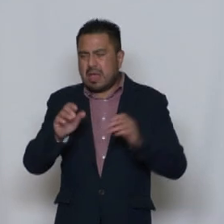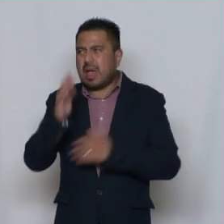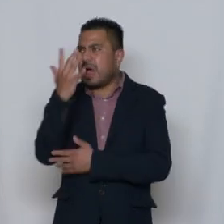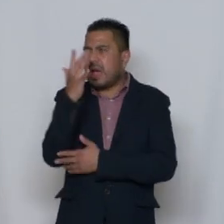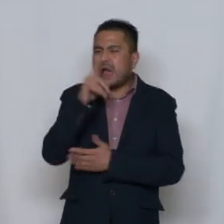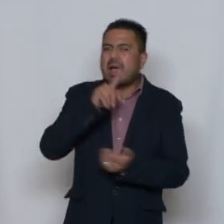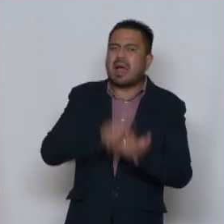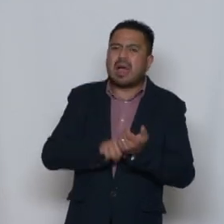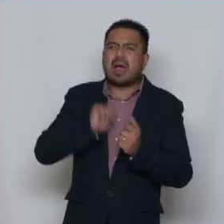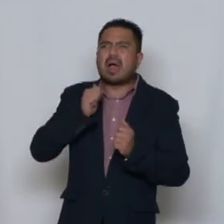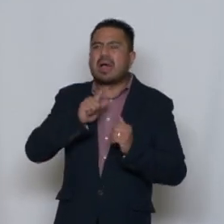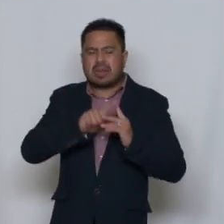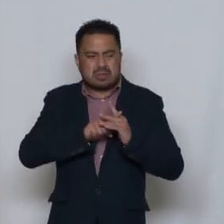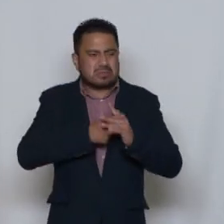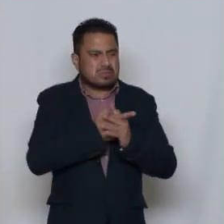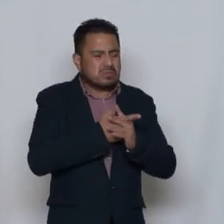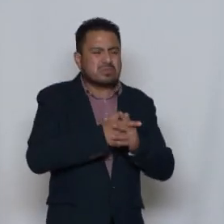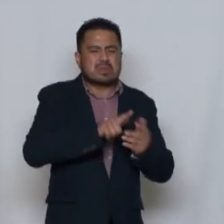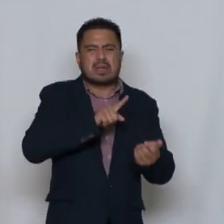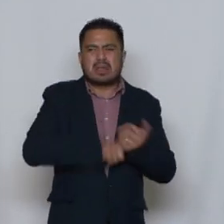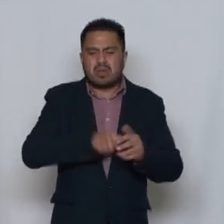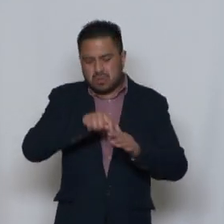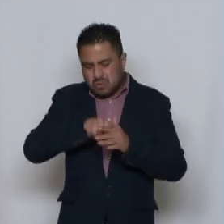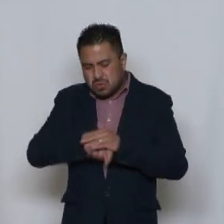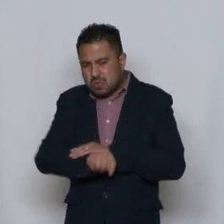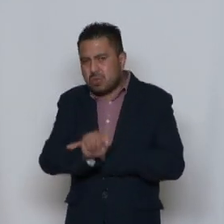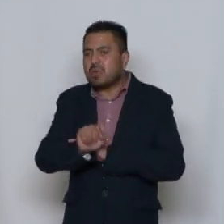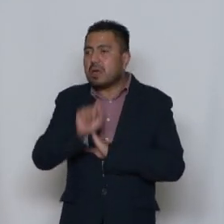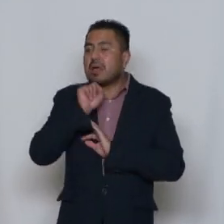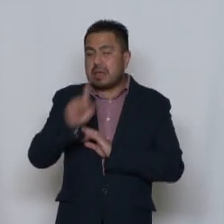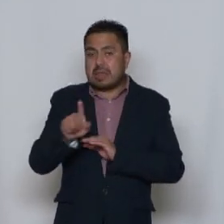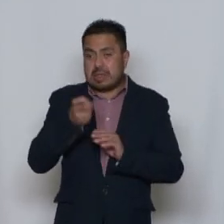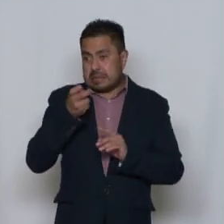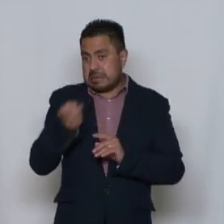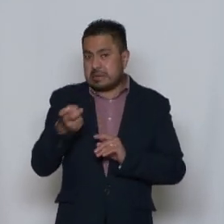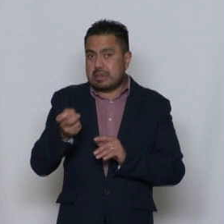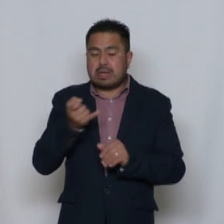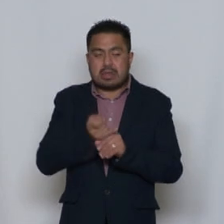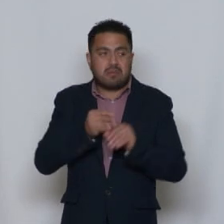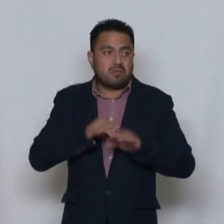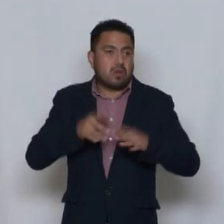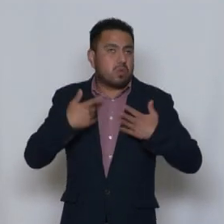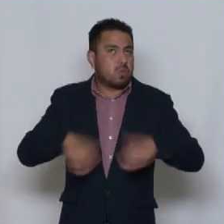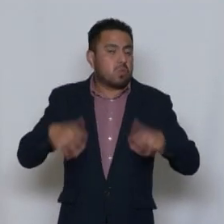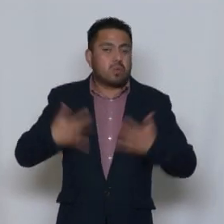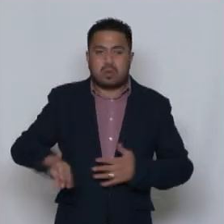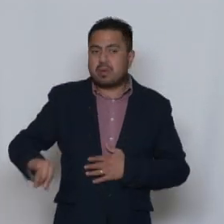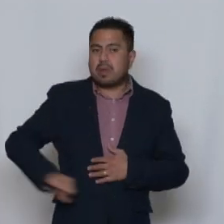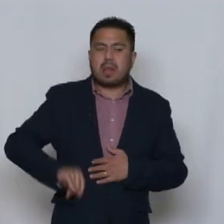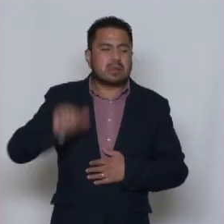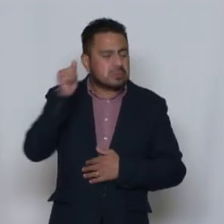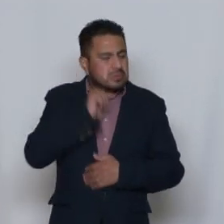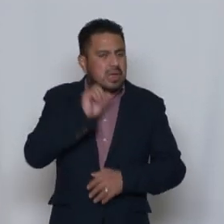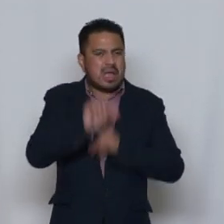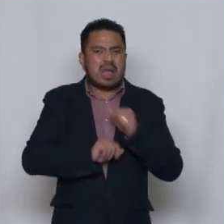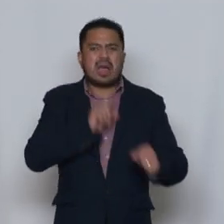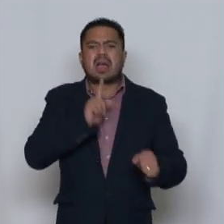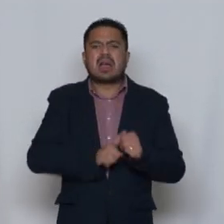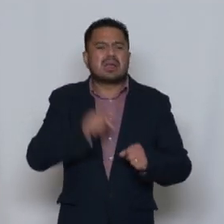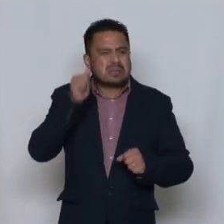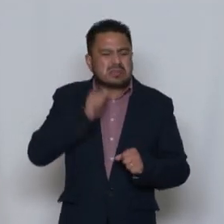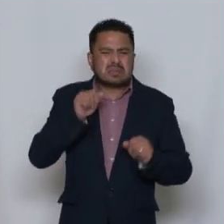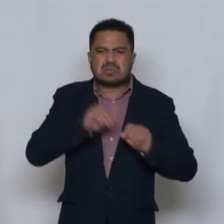algún agujero o alguna pequeña cueva. Entonces, bueno, esto es un dato interesante. Bueno, Siempre Animal es un proyecto de